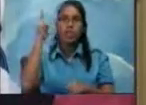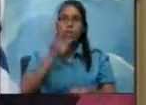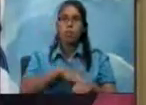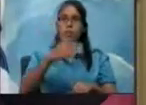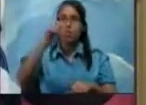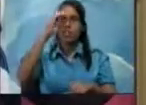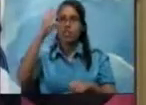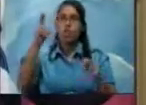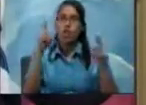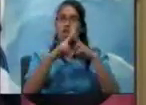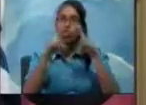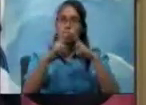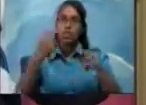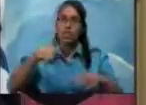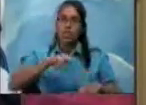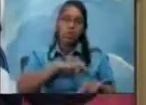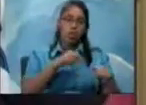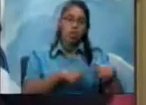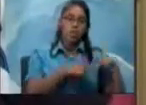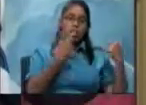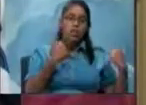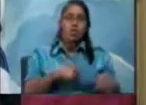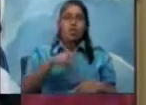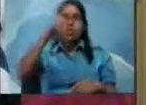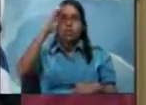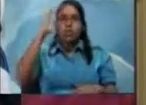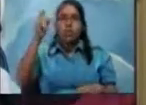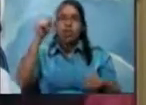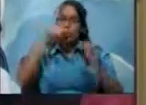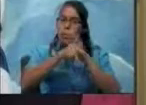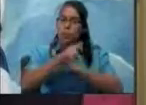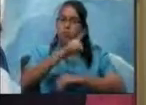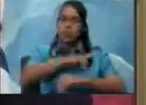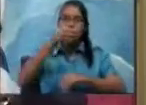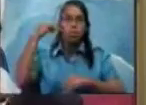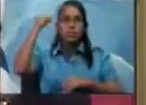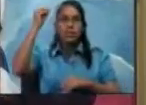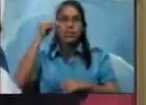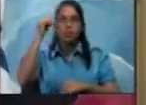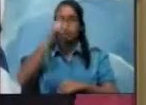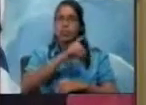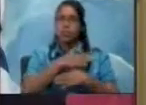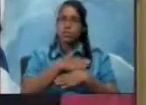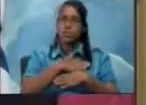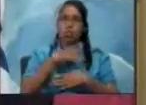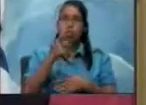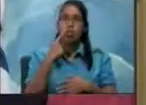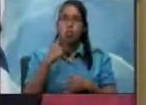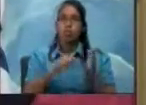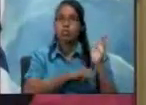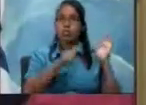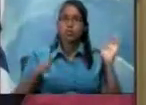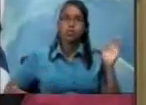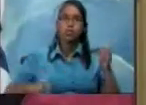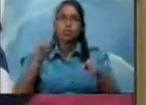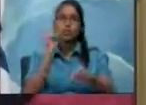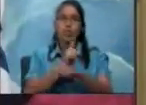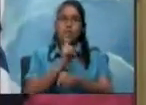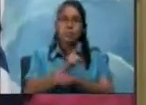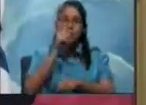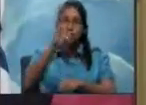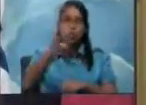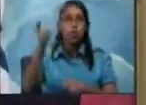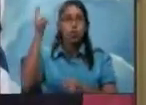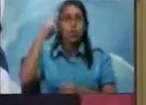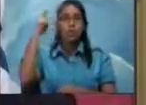Dios conoce nuestro corazón Dios conoce los profundos pensamientos él le dijo señor solamente tú lo